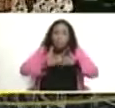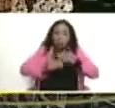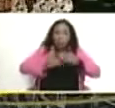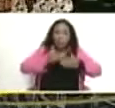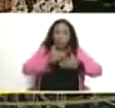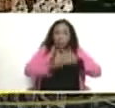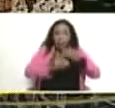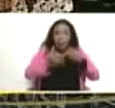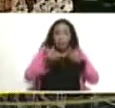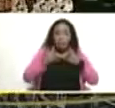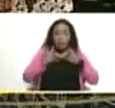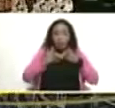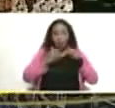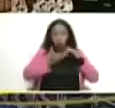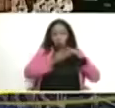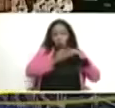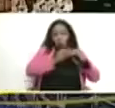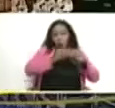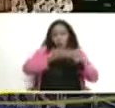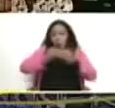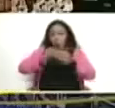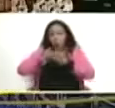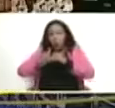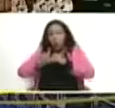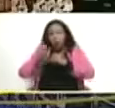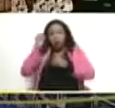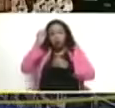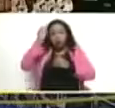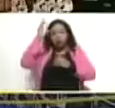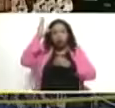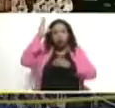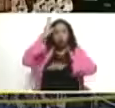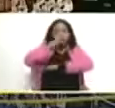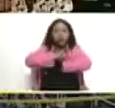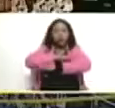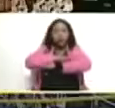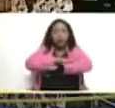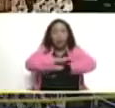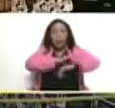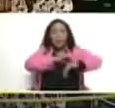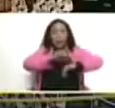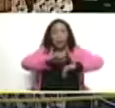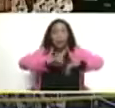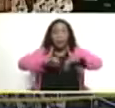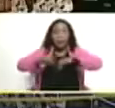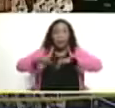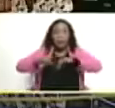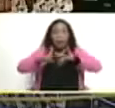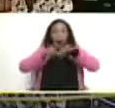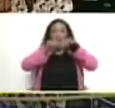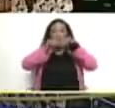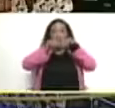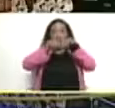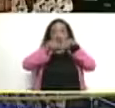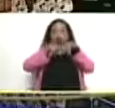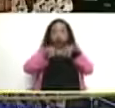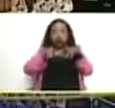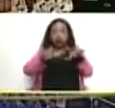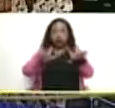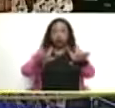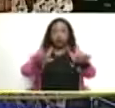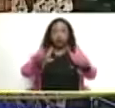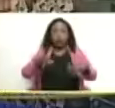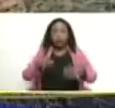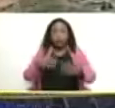pulir en su capacidad de acción, en su capacidad de reacción, en su capacidad de despliegue, en su integración.